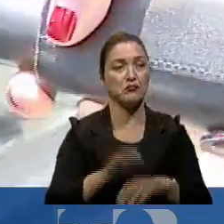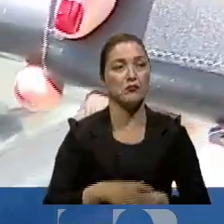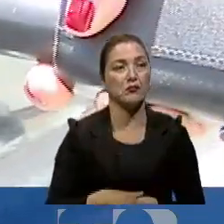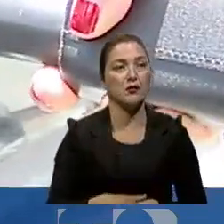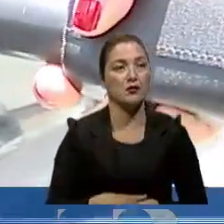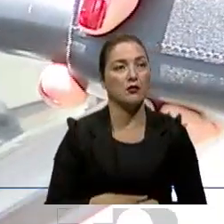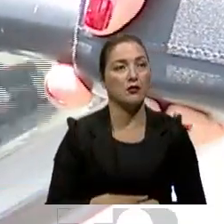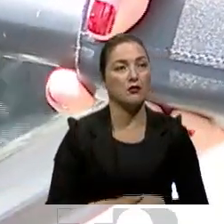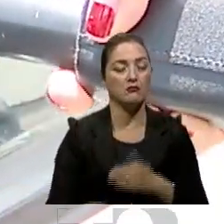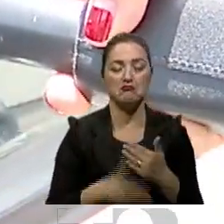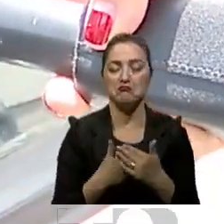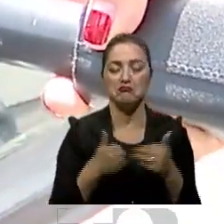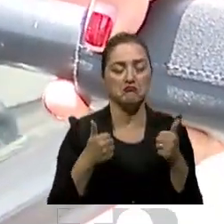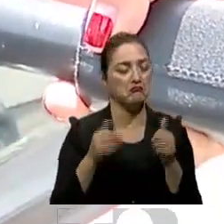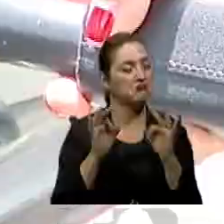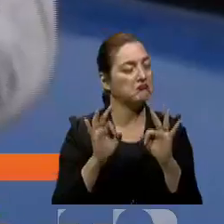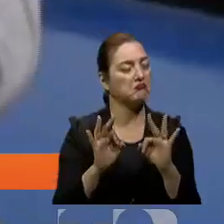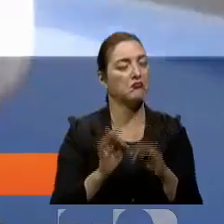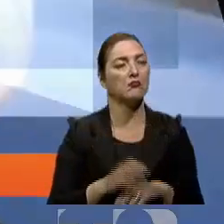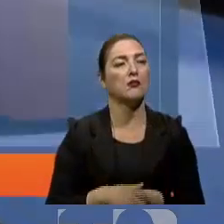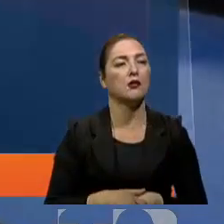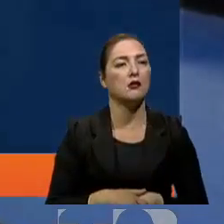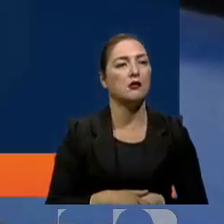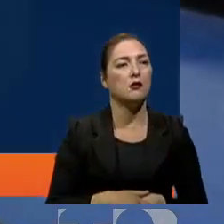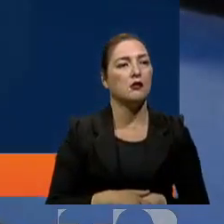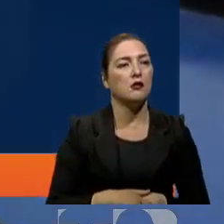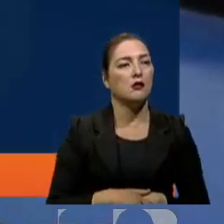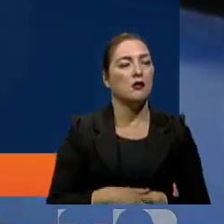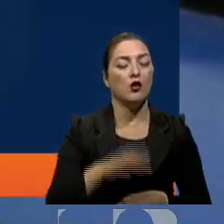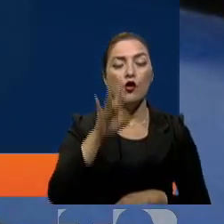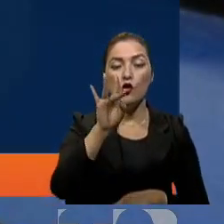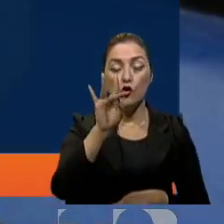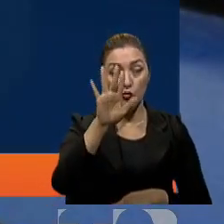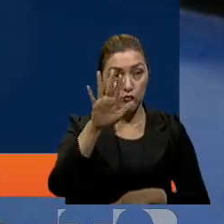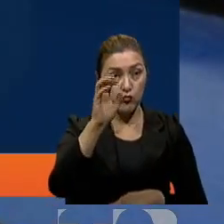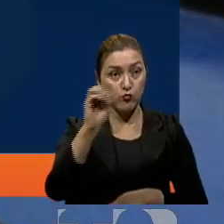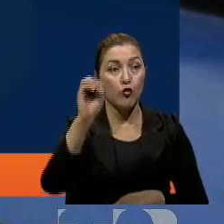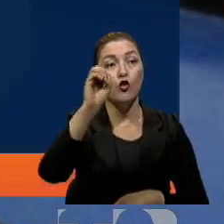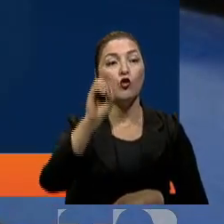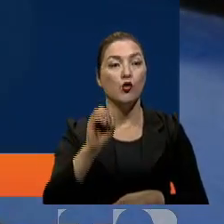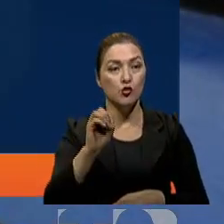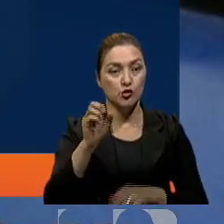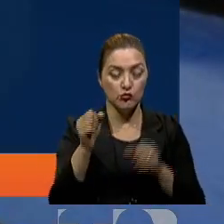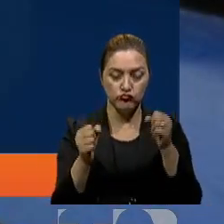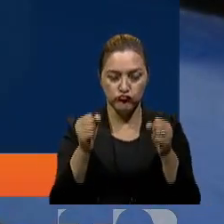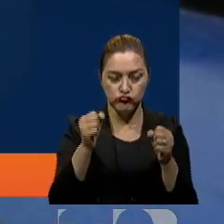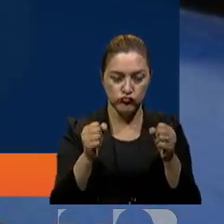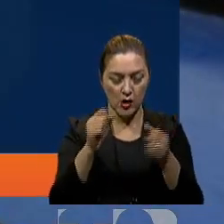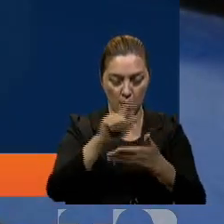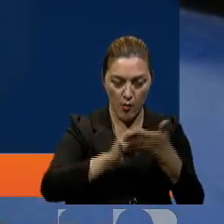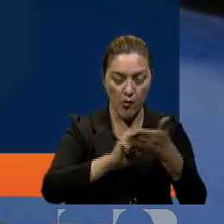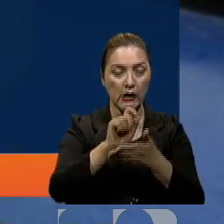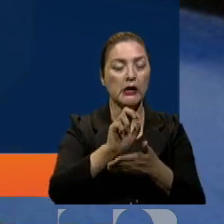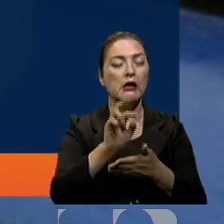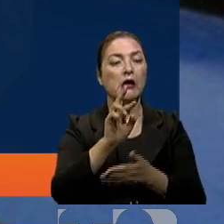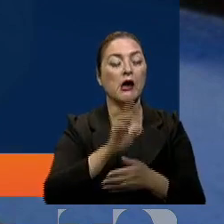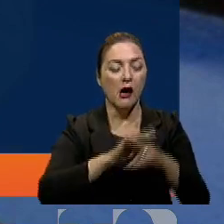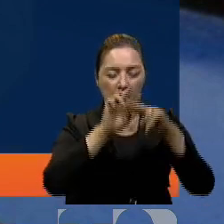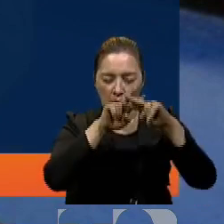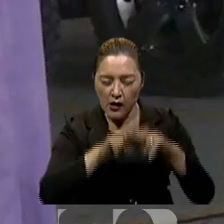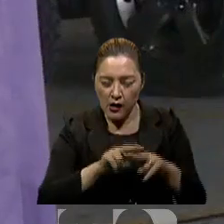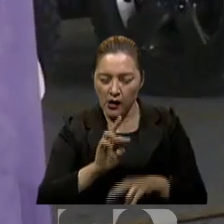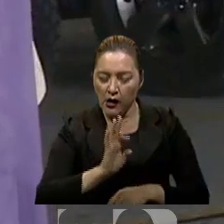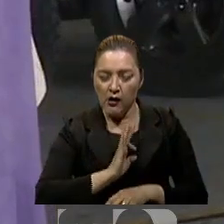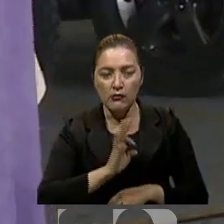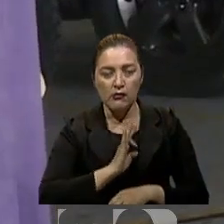atención, la verdad. Todo me fluyó y me salió muy bien. Alrededor del 85% de vehículos que aprobaron la RTV ya han sido